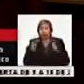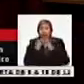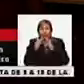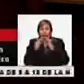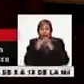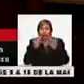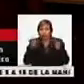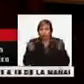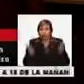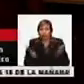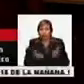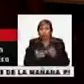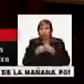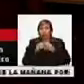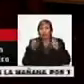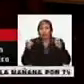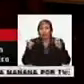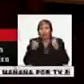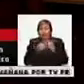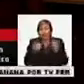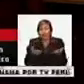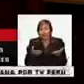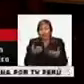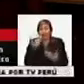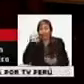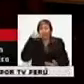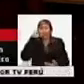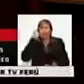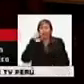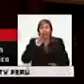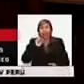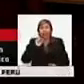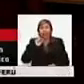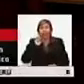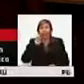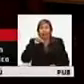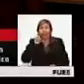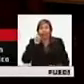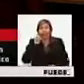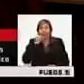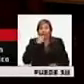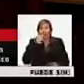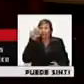casa, en este hemiciclo que fue el Senado de la República.